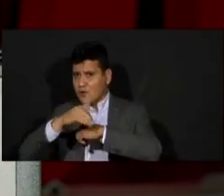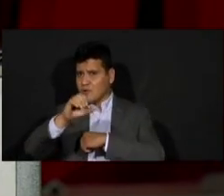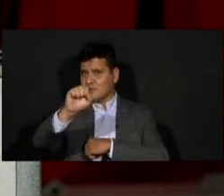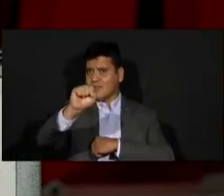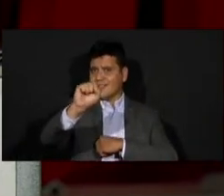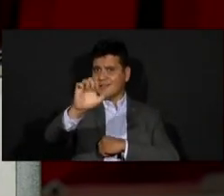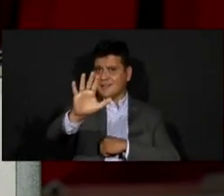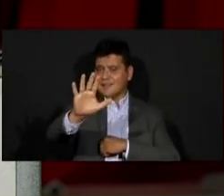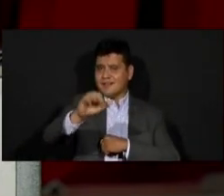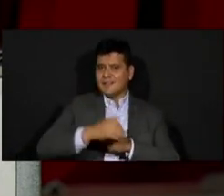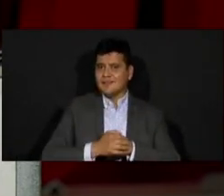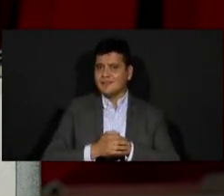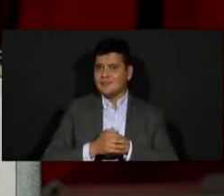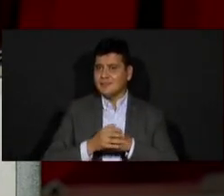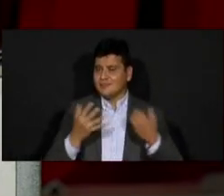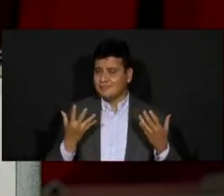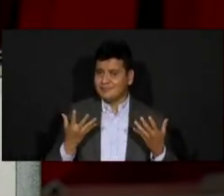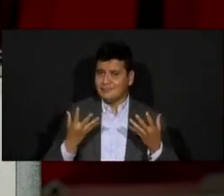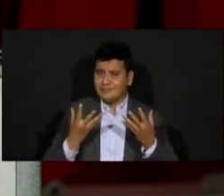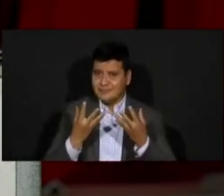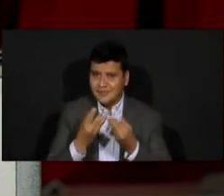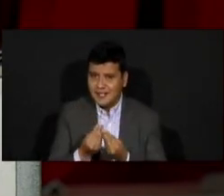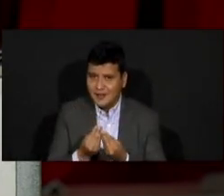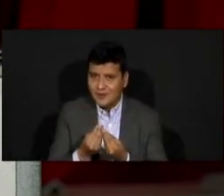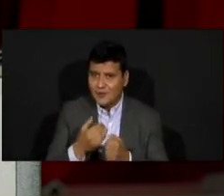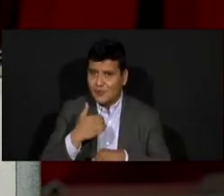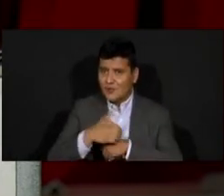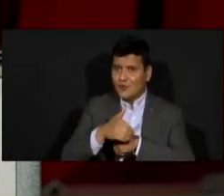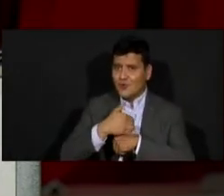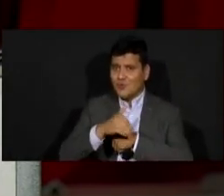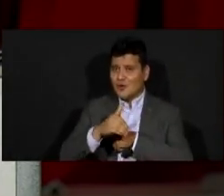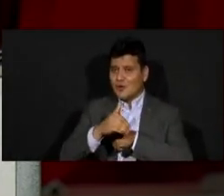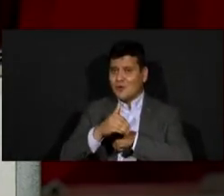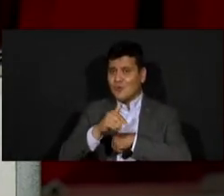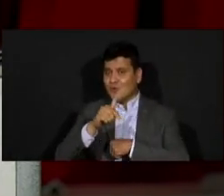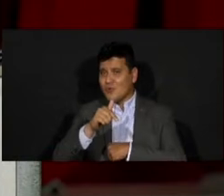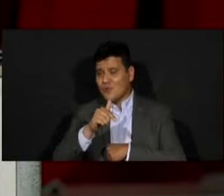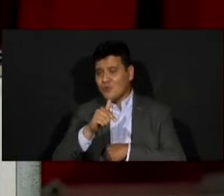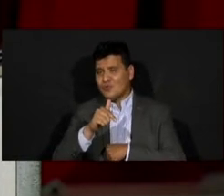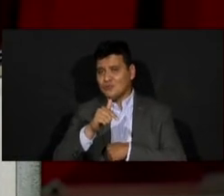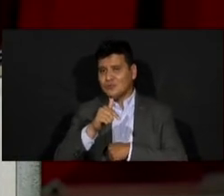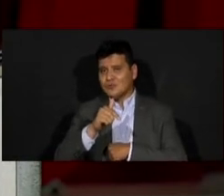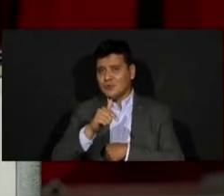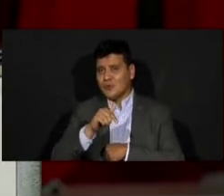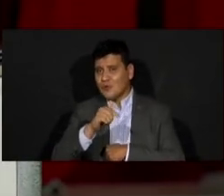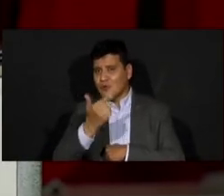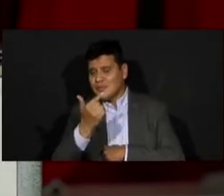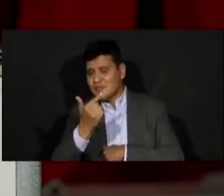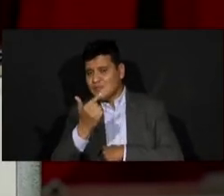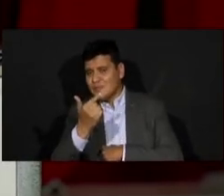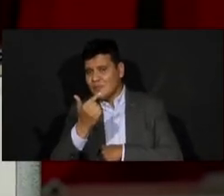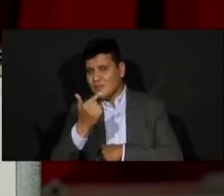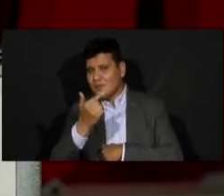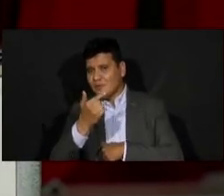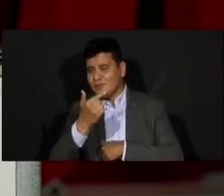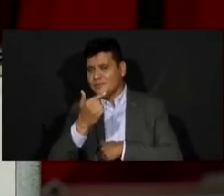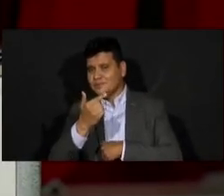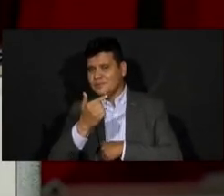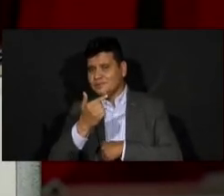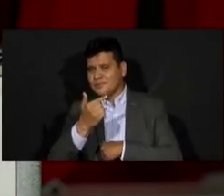su duodécimo periodo extraordinario de sesiones dentro del tercer año del ejercicio